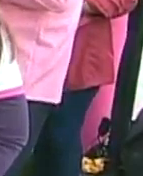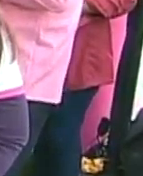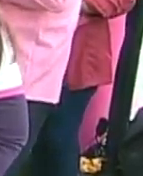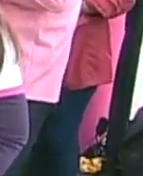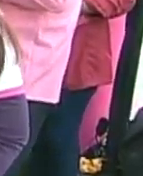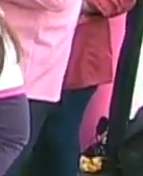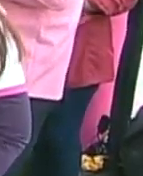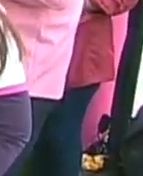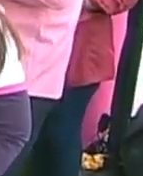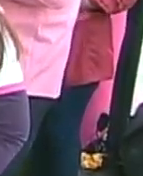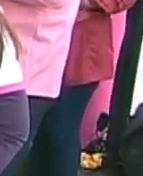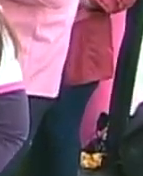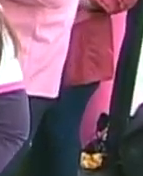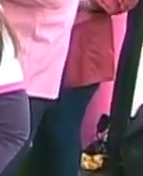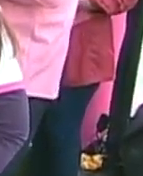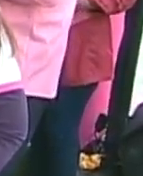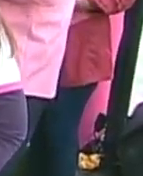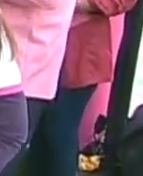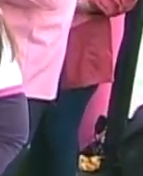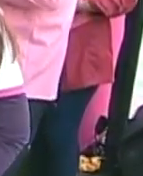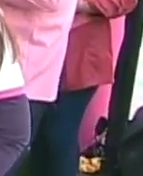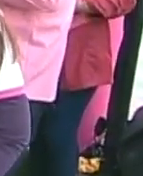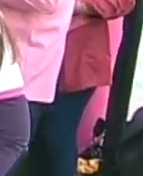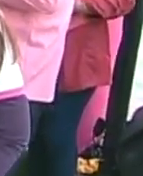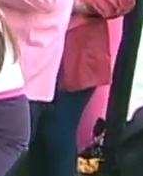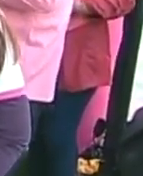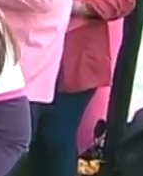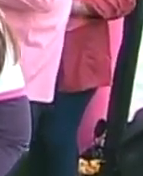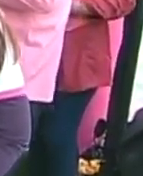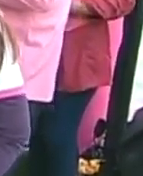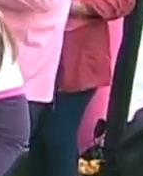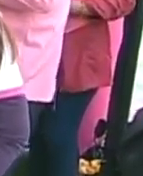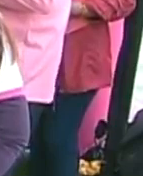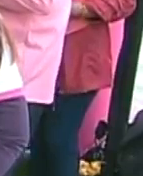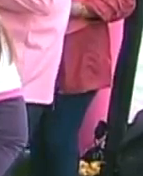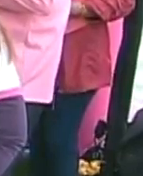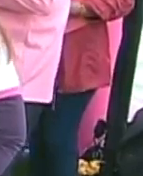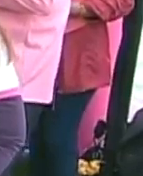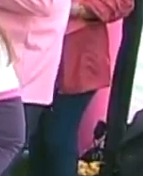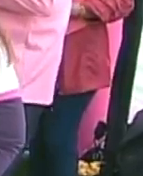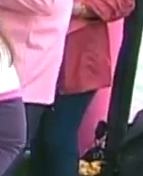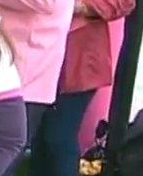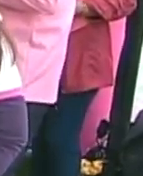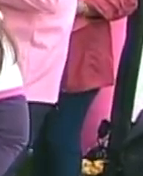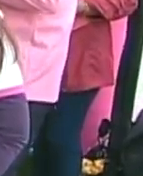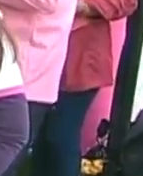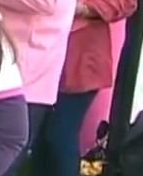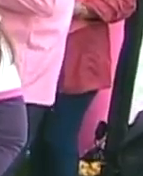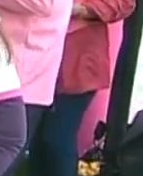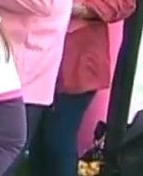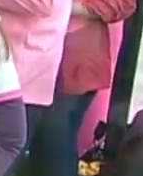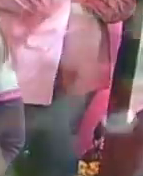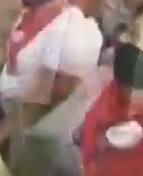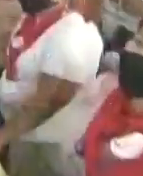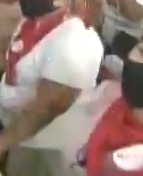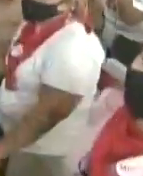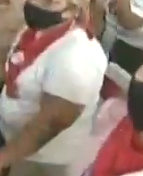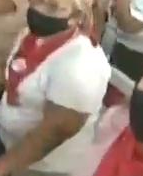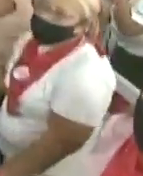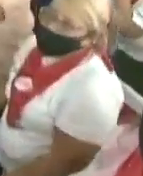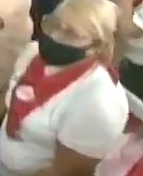mucha espiritualidad, porque el presidente Nicolás Maduro, presidente feminista, ha continuado todas las políticas del comandante eterno Hugo